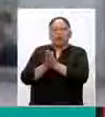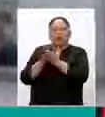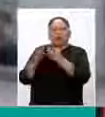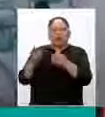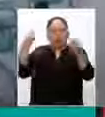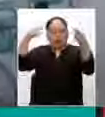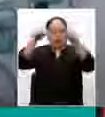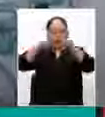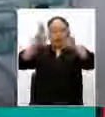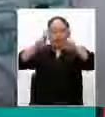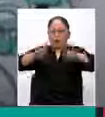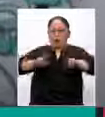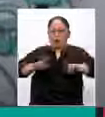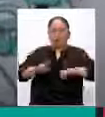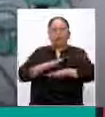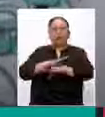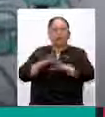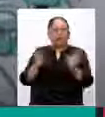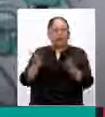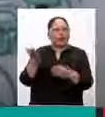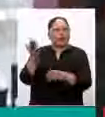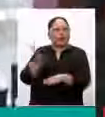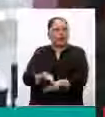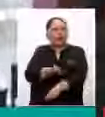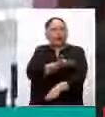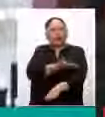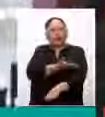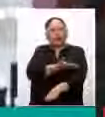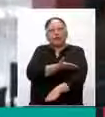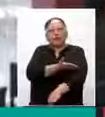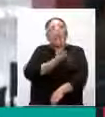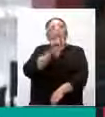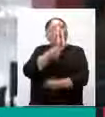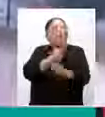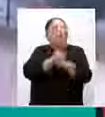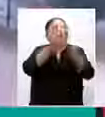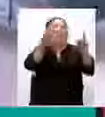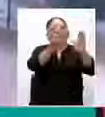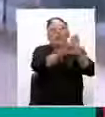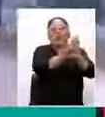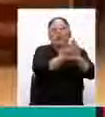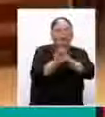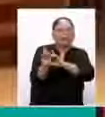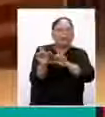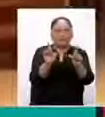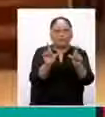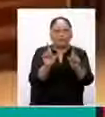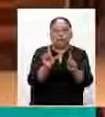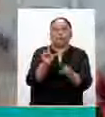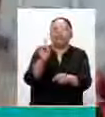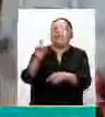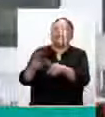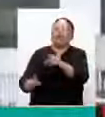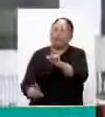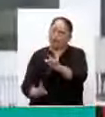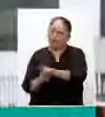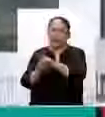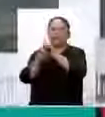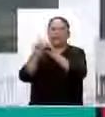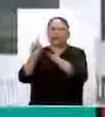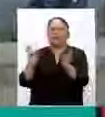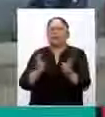acuerdos arribados respecto a las observaciones en esta ley fueron atendidas por el Estado. Entonces,